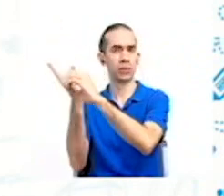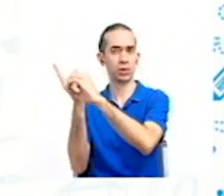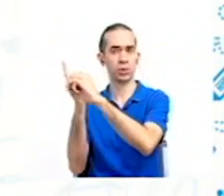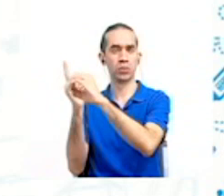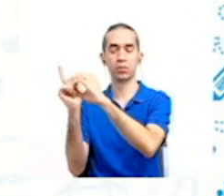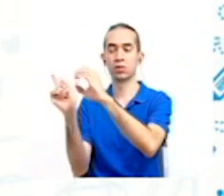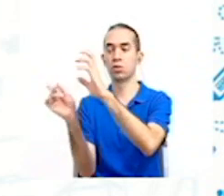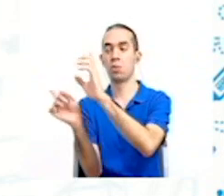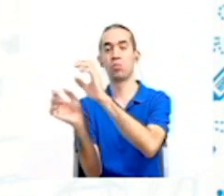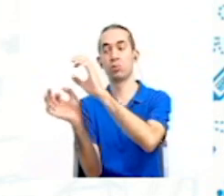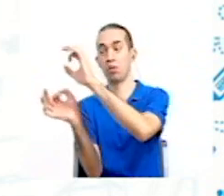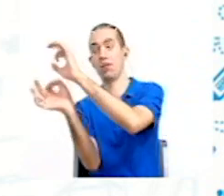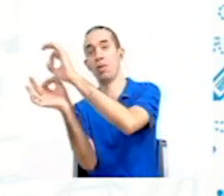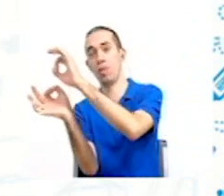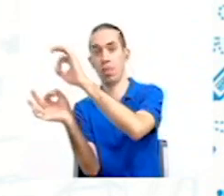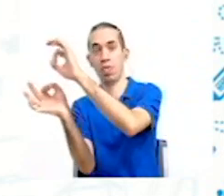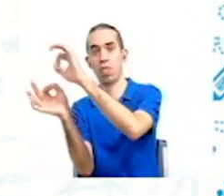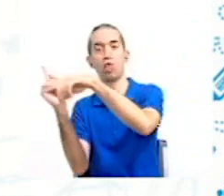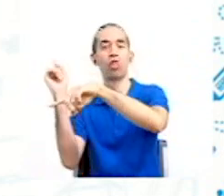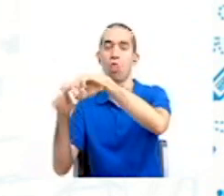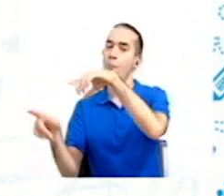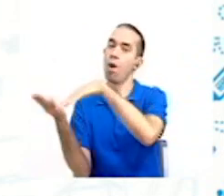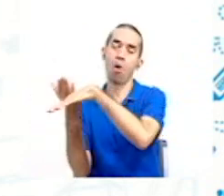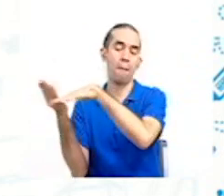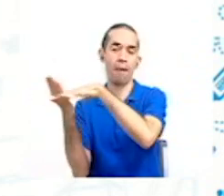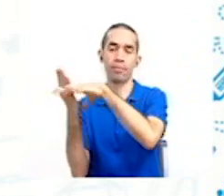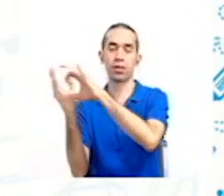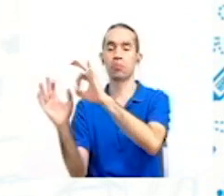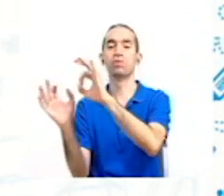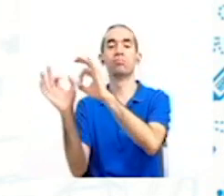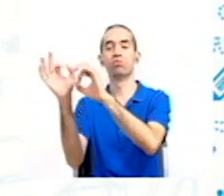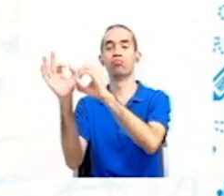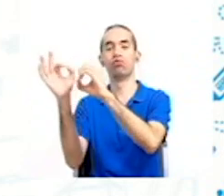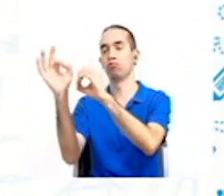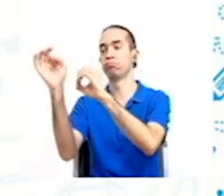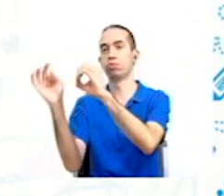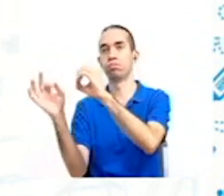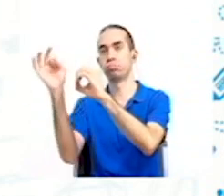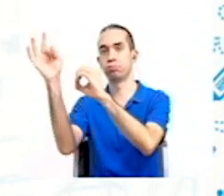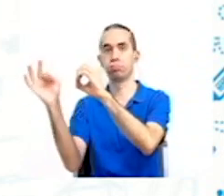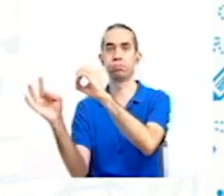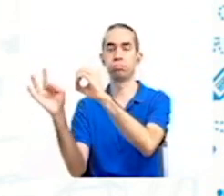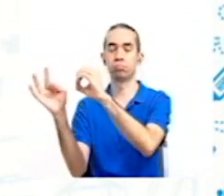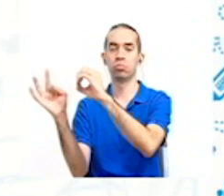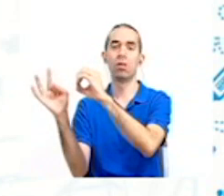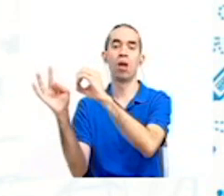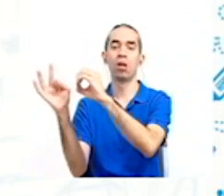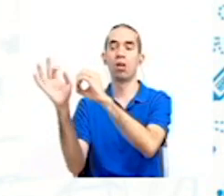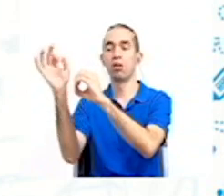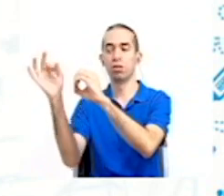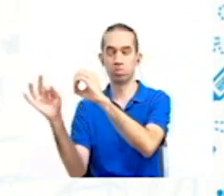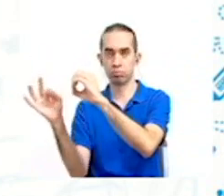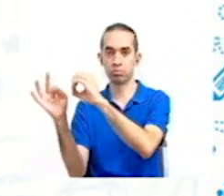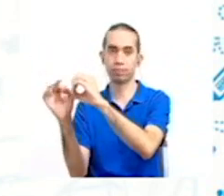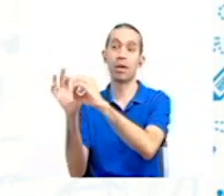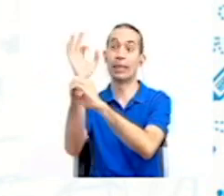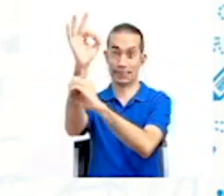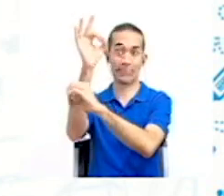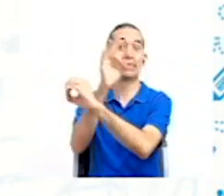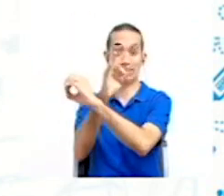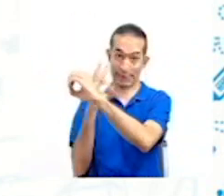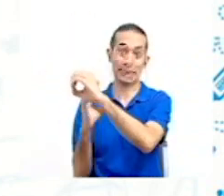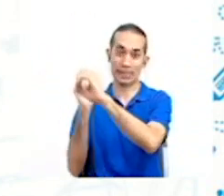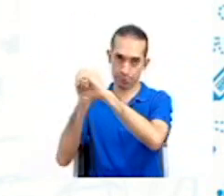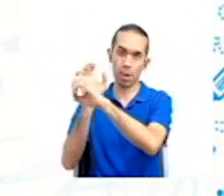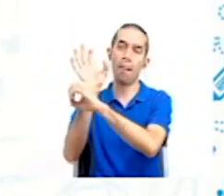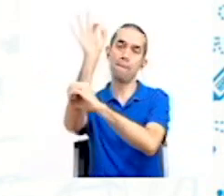lado no se pueden compartir. Eso significa que un átomo de la familia 5 solamente puede hacer 3